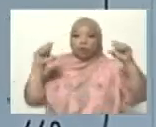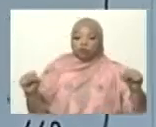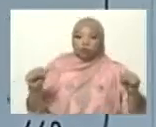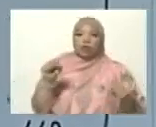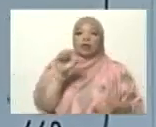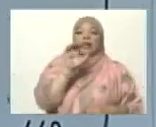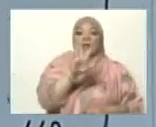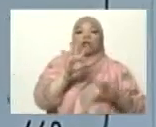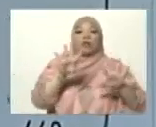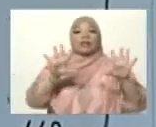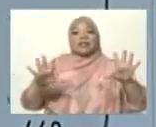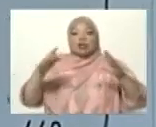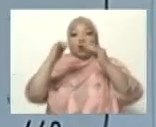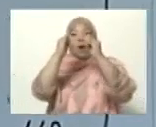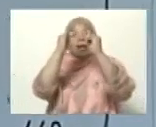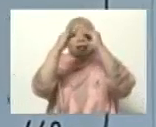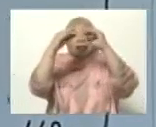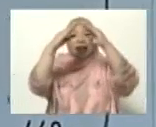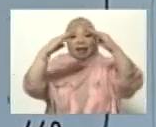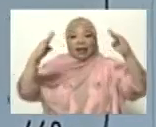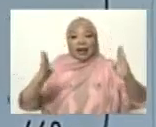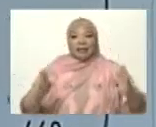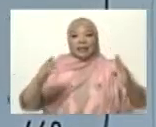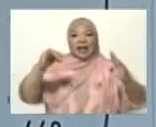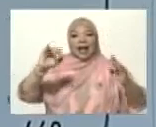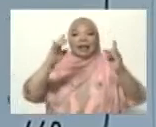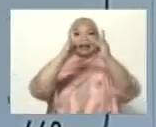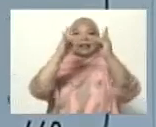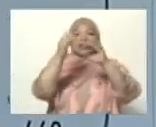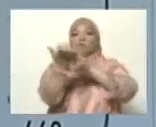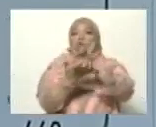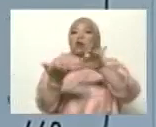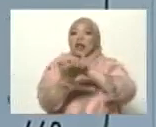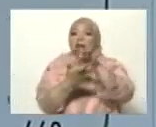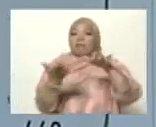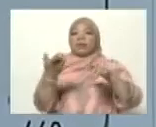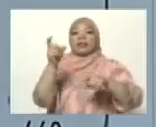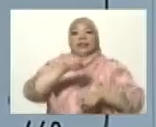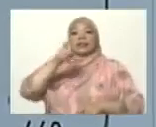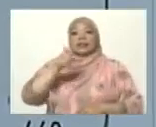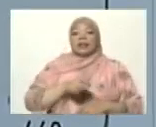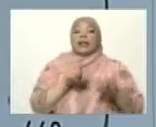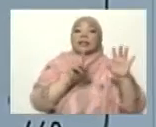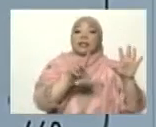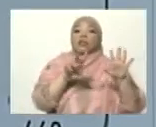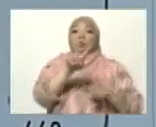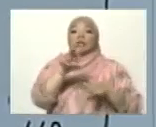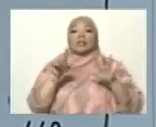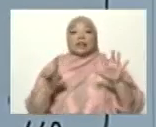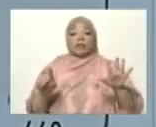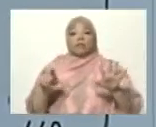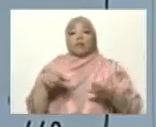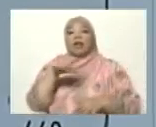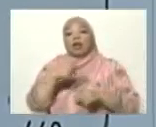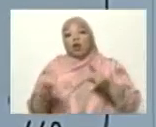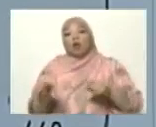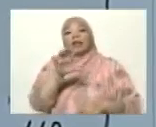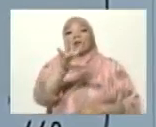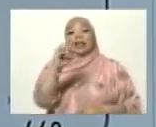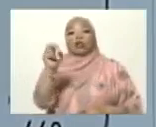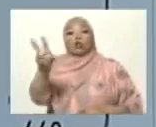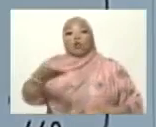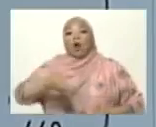595 plomería, 523 y impermeabilización 660. Es decir, y agua 502. Y agua ahí 500.